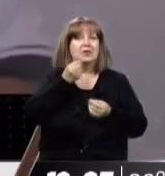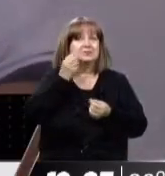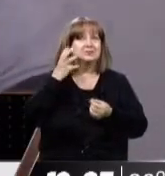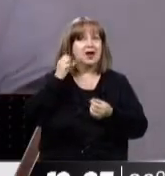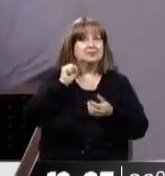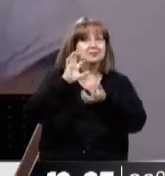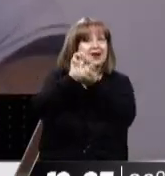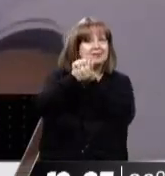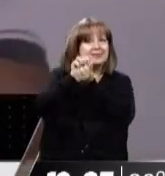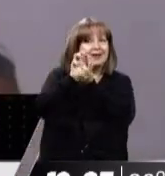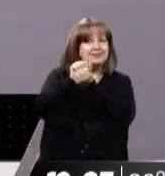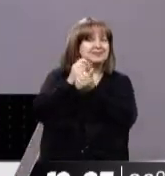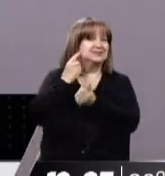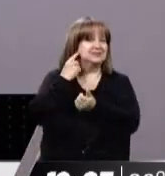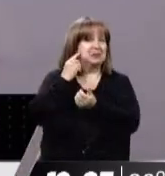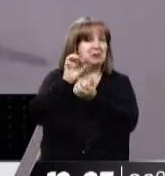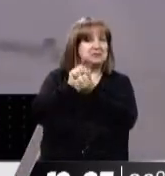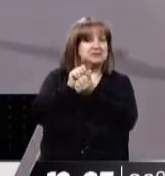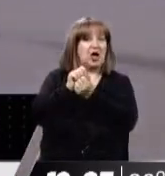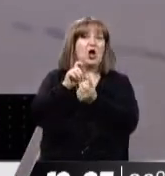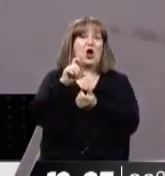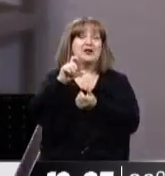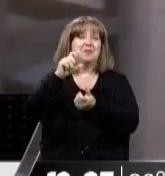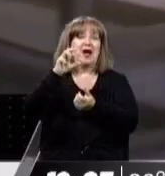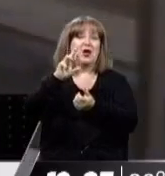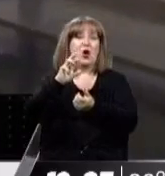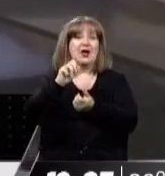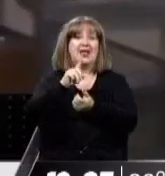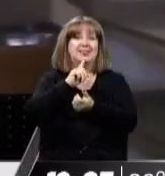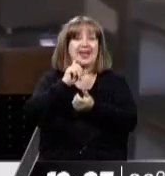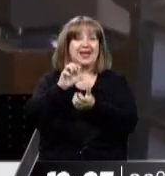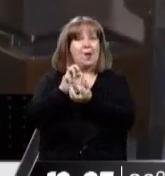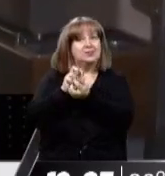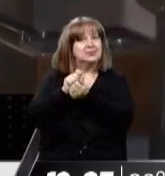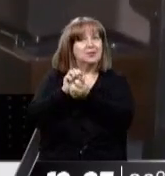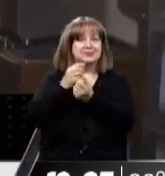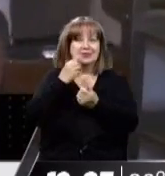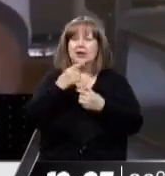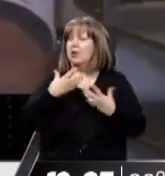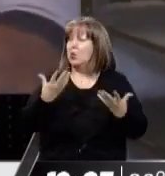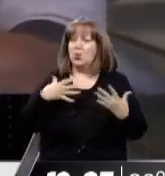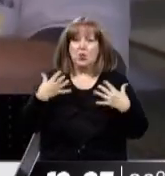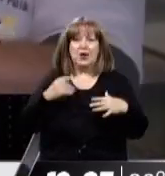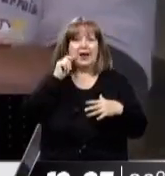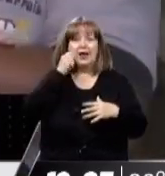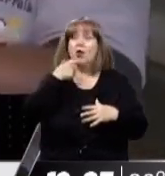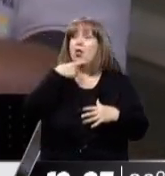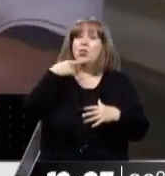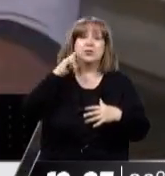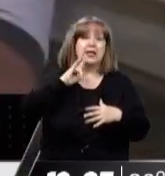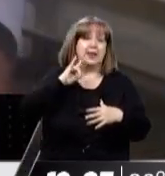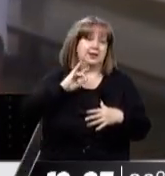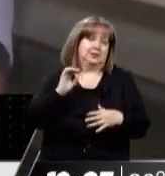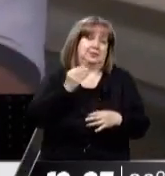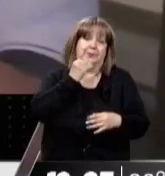crocante permanente. No se ablanda. No va a ser el más vendido. Escúchenme, el dulce. Claro, no se ablandan. El dulce de leche tradicionalmente es